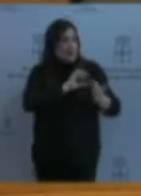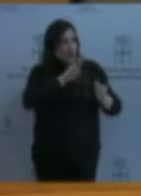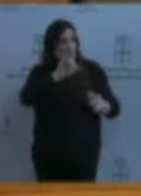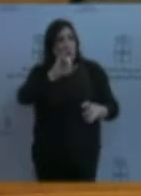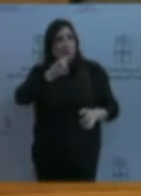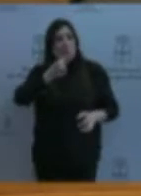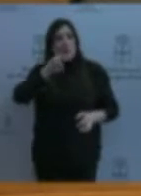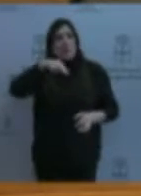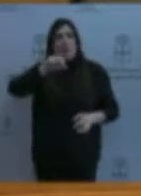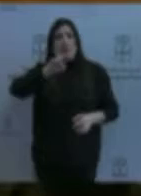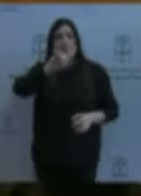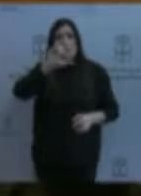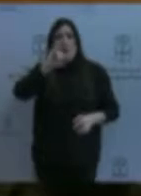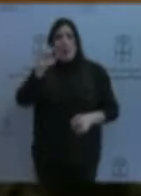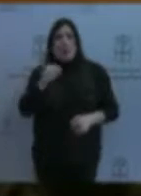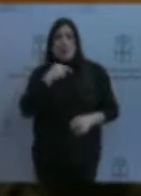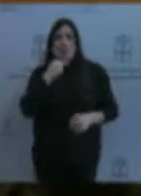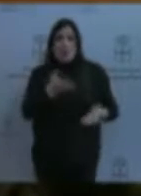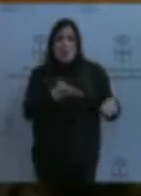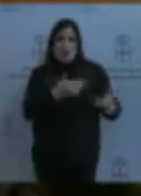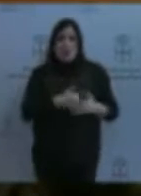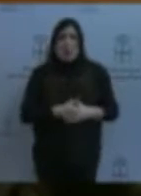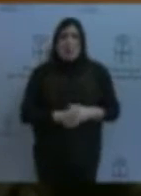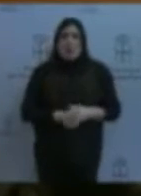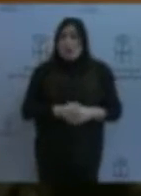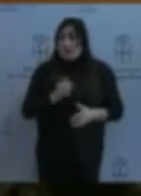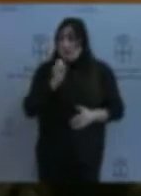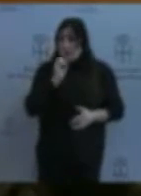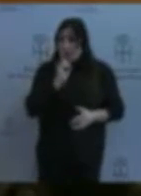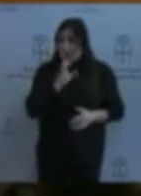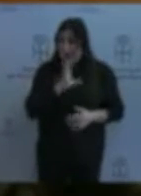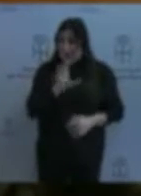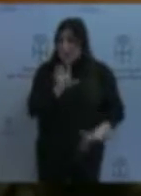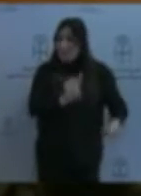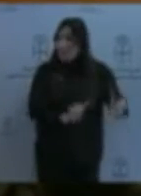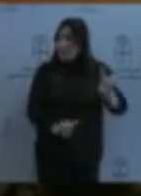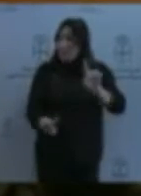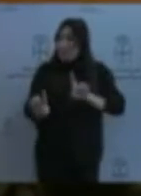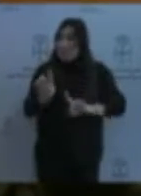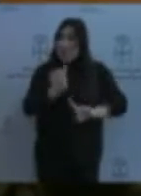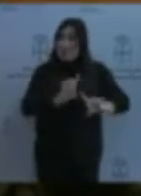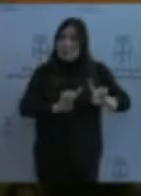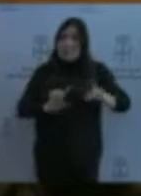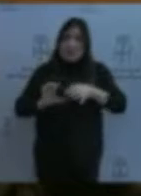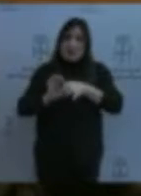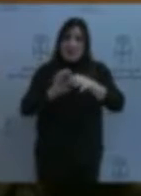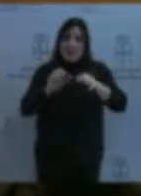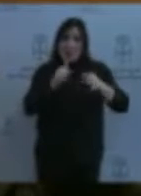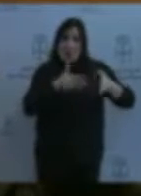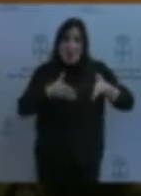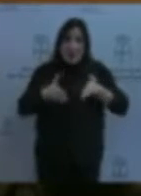Bueno, la problemática con la desembocadura de la ría de Navia y la poza de